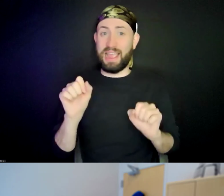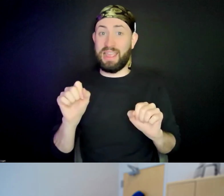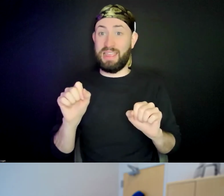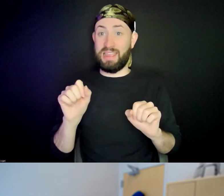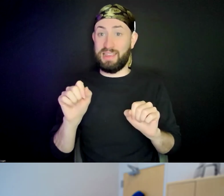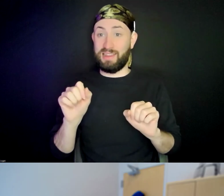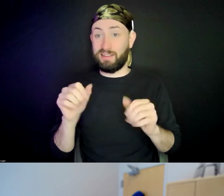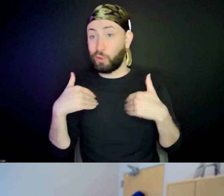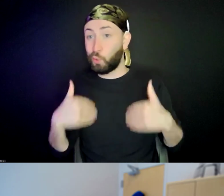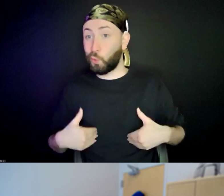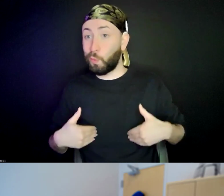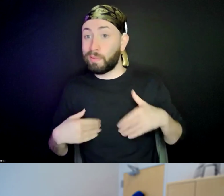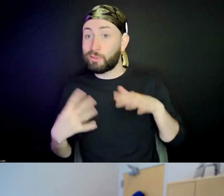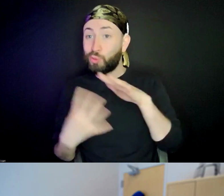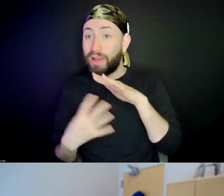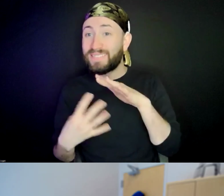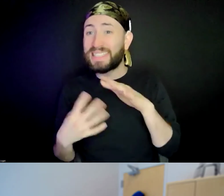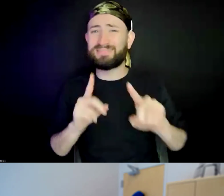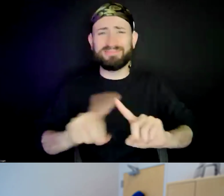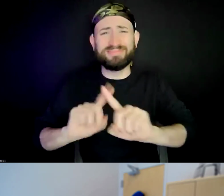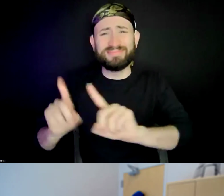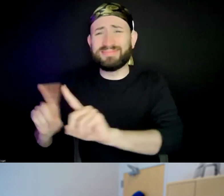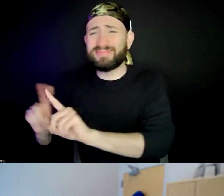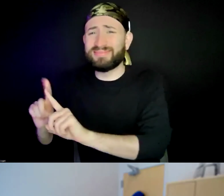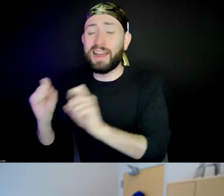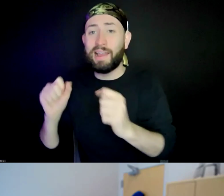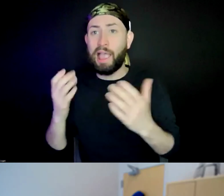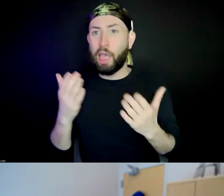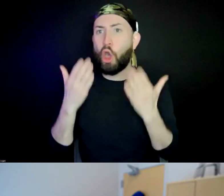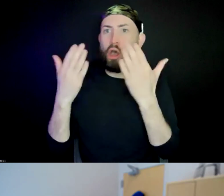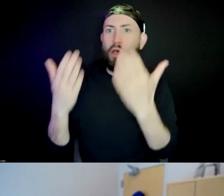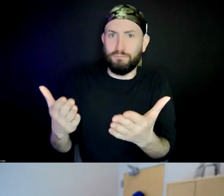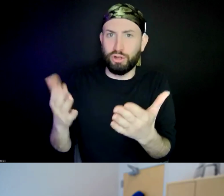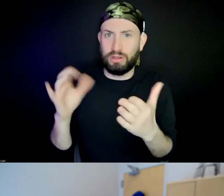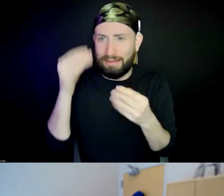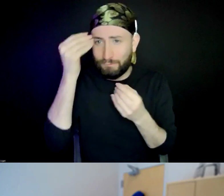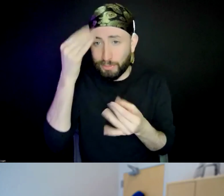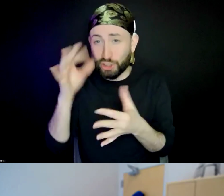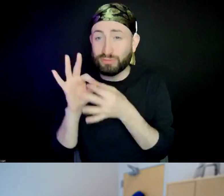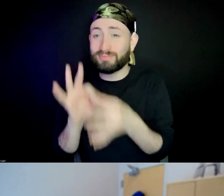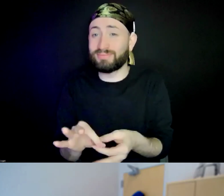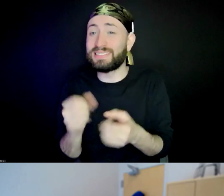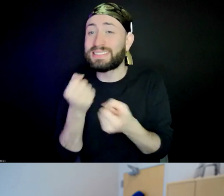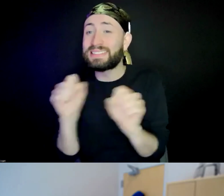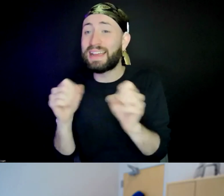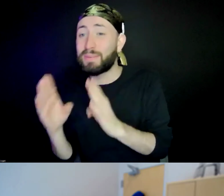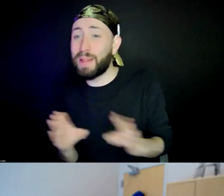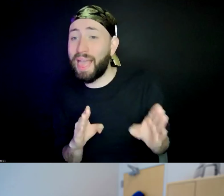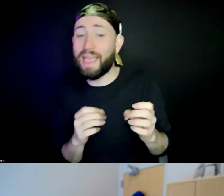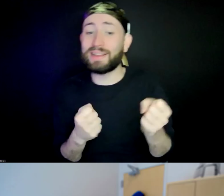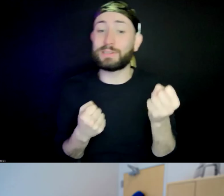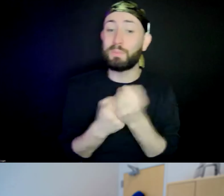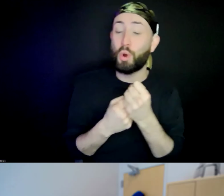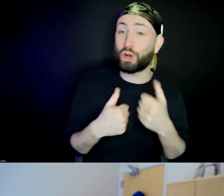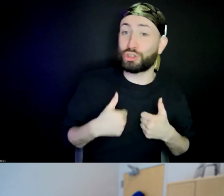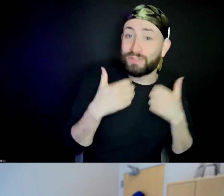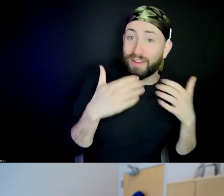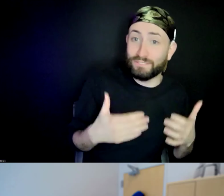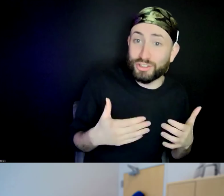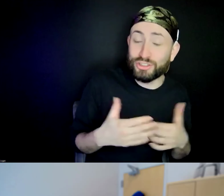alianzas, de los programas contra violencia doméstica, tráfico de personas que pueden ofrecer un programa